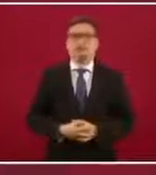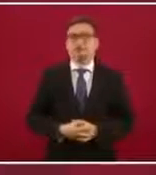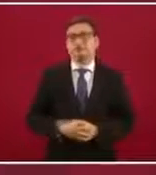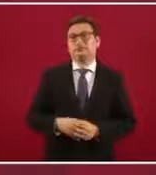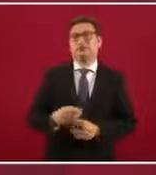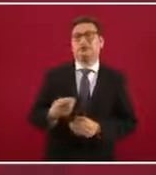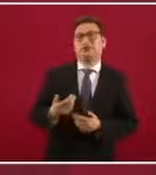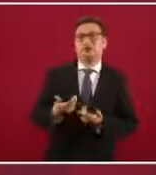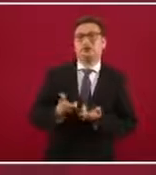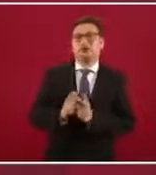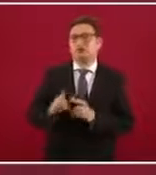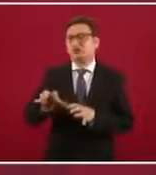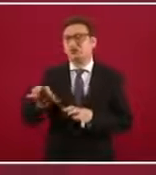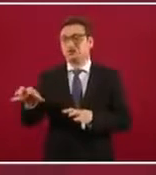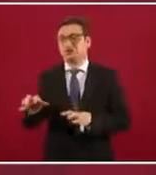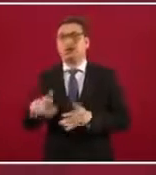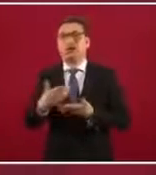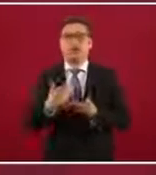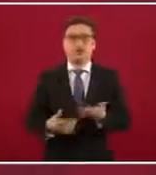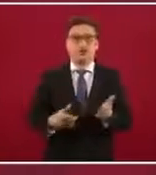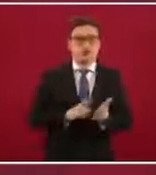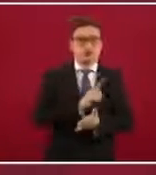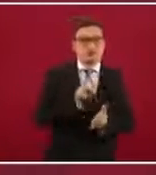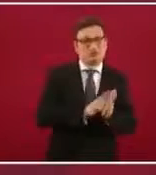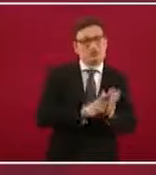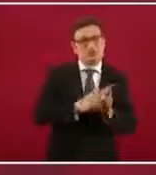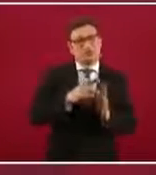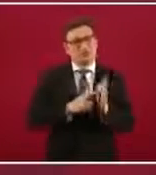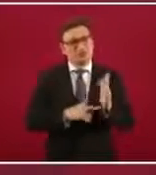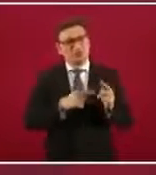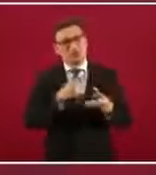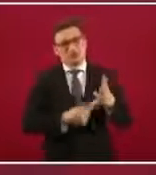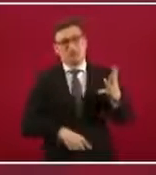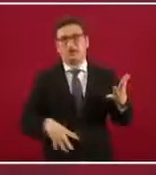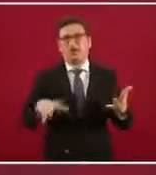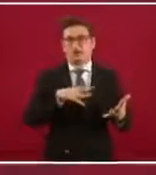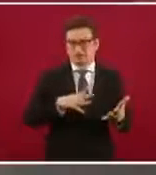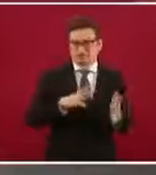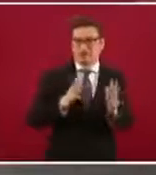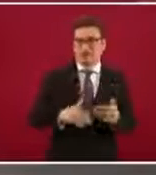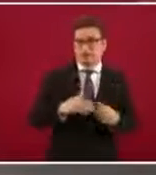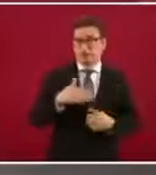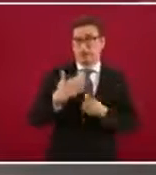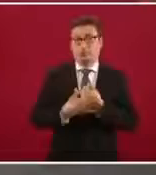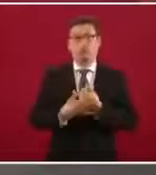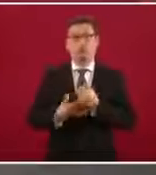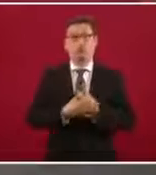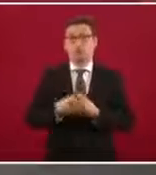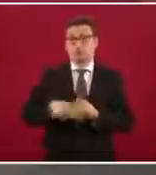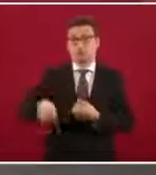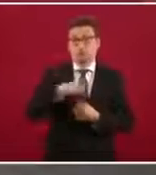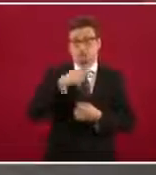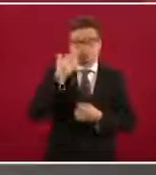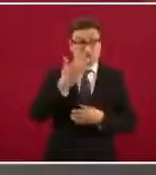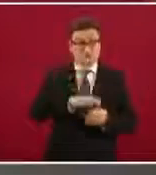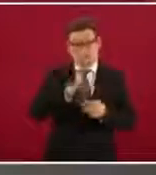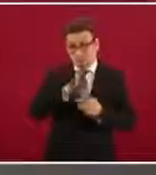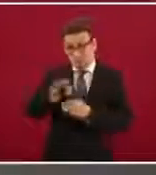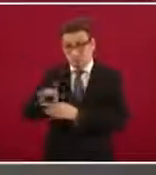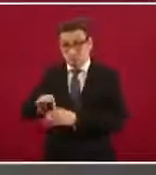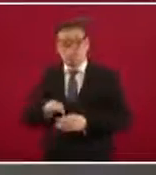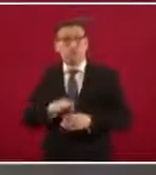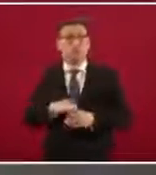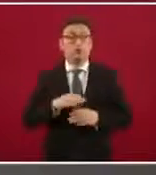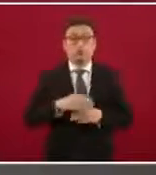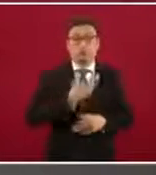están definidas las reglas legales, va a haber revocación del mandato, no hace